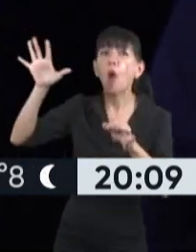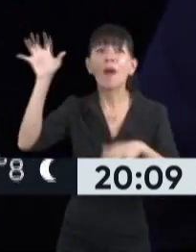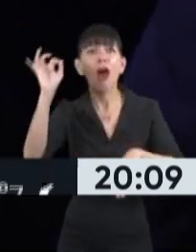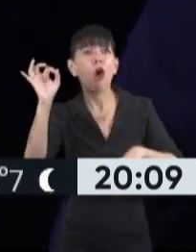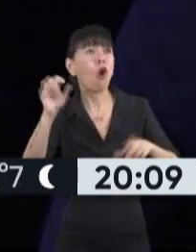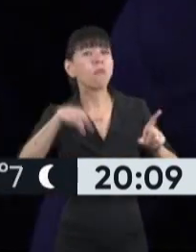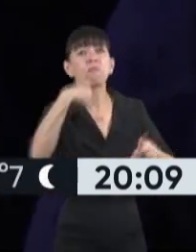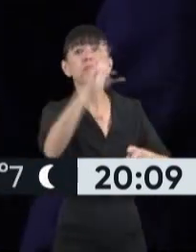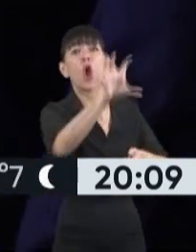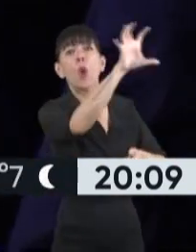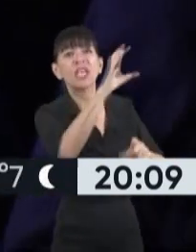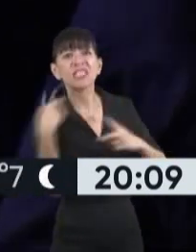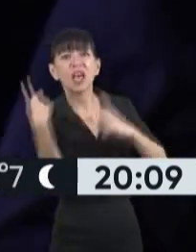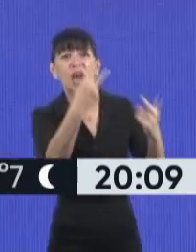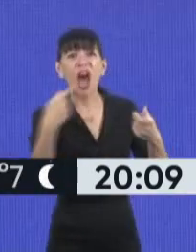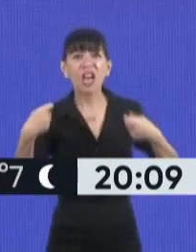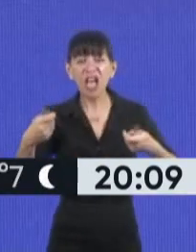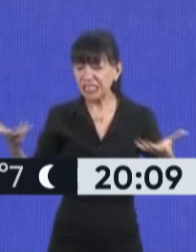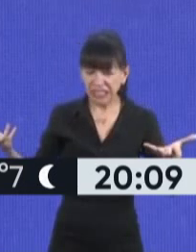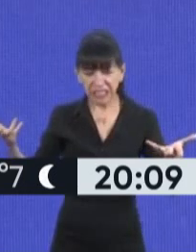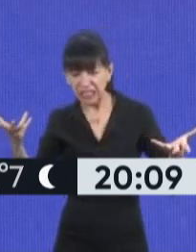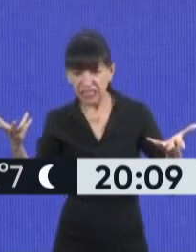¿Qué enseñanza nos deja